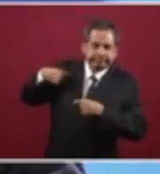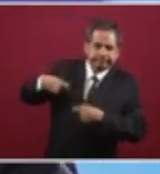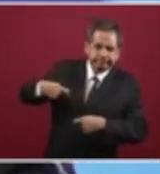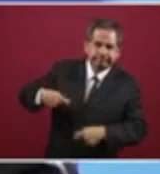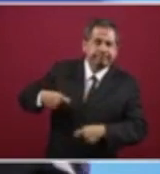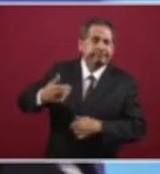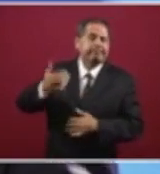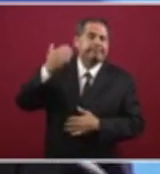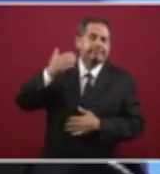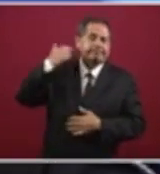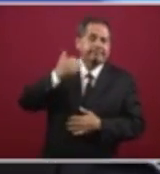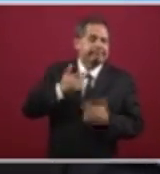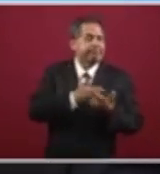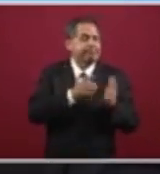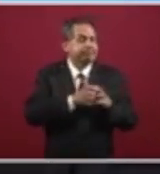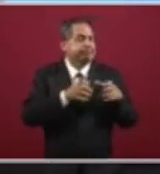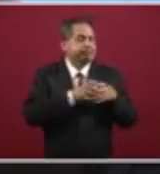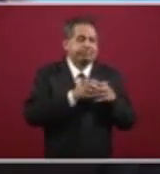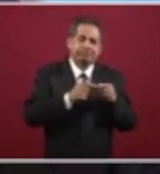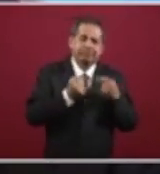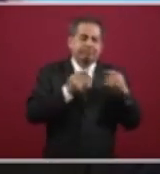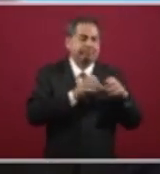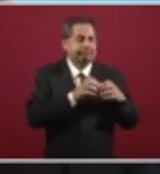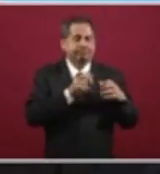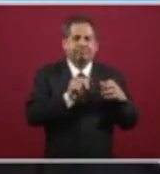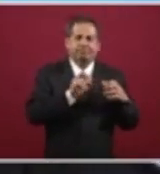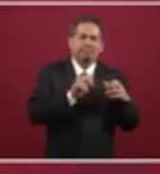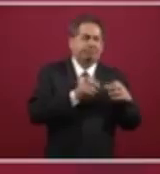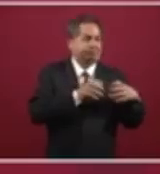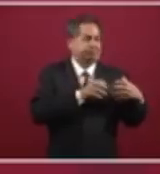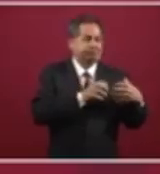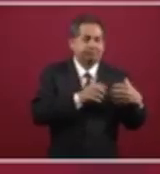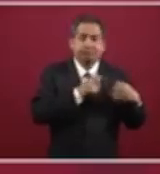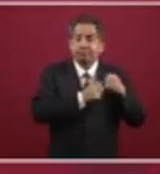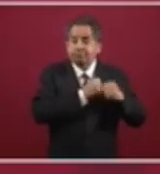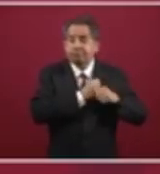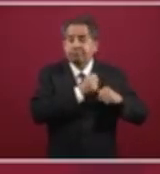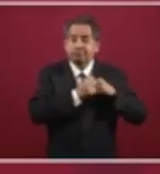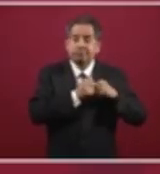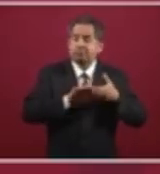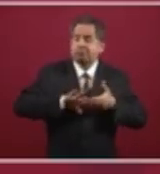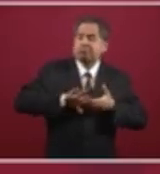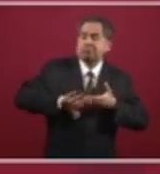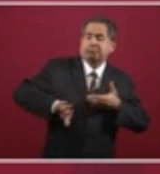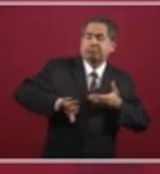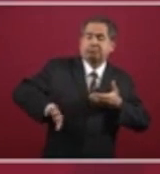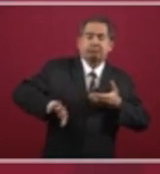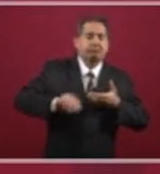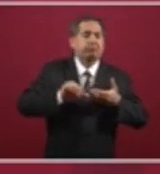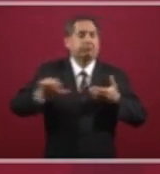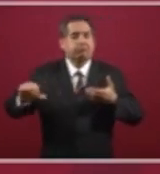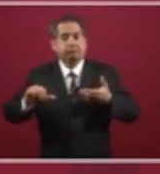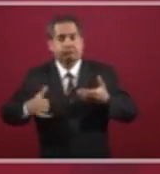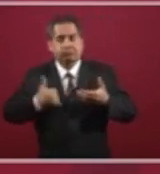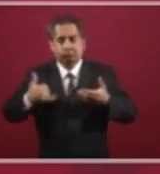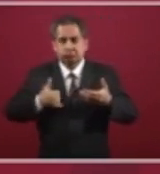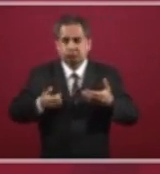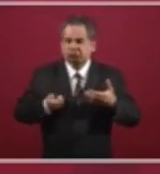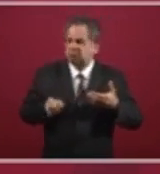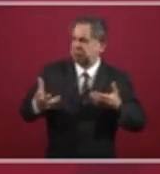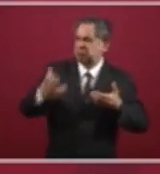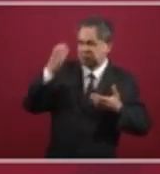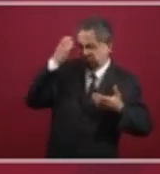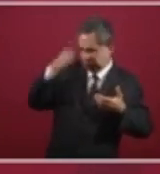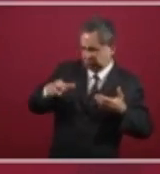gobiernos conservadores y neoliberales que por décadas excluyeron, reprimieron,